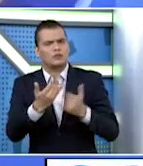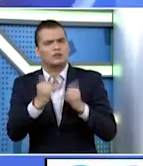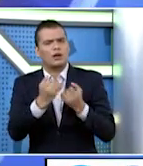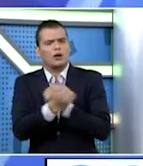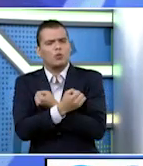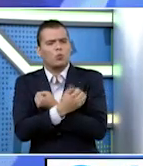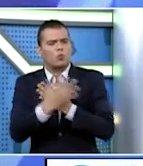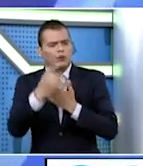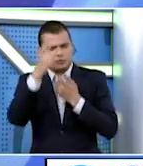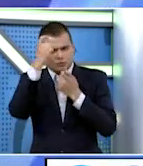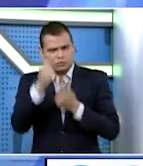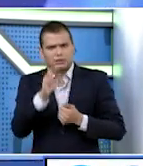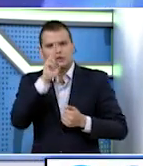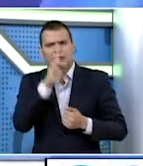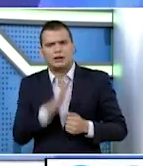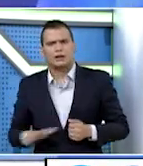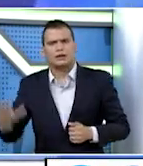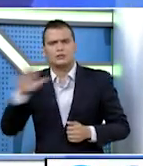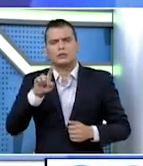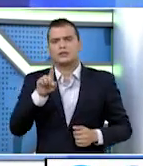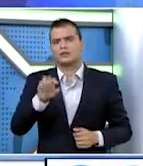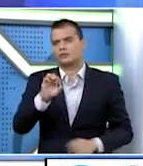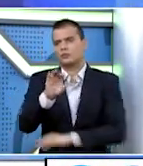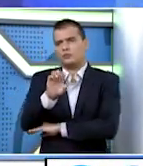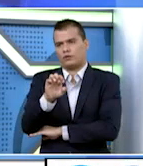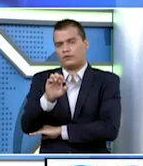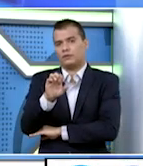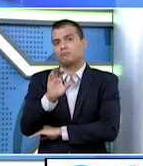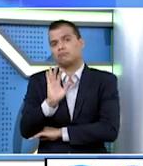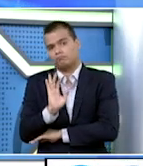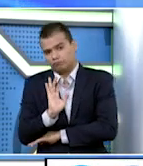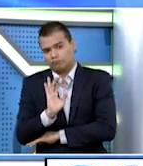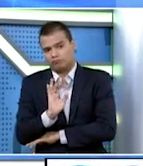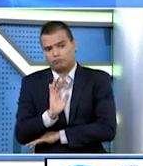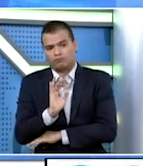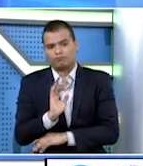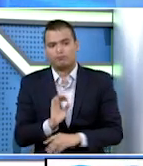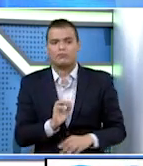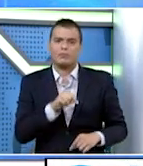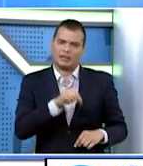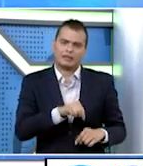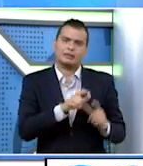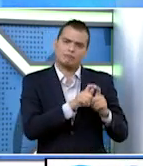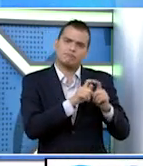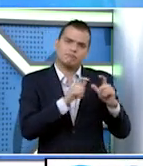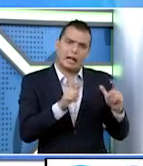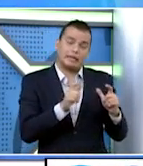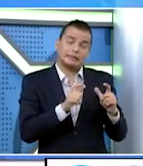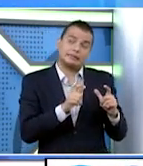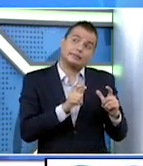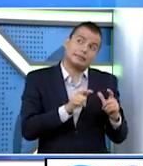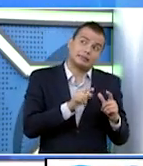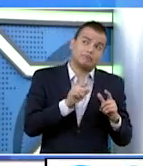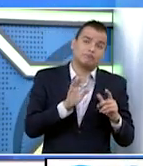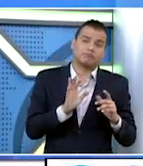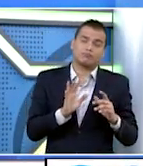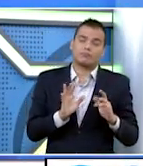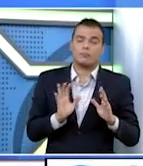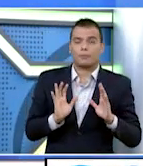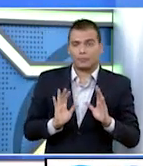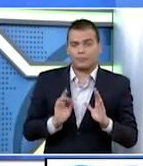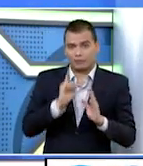Un número significativo si nos comparamos con otras ciudades del país. Es importante tener en cuenta varias cosas.